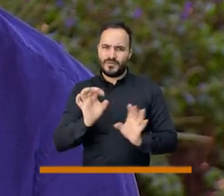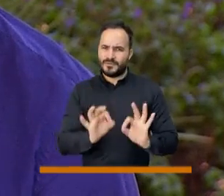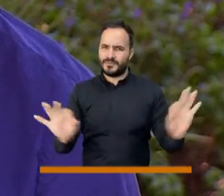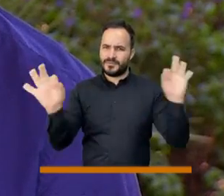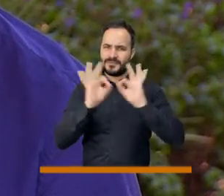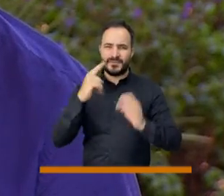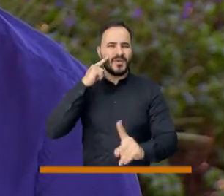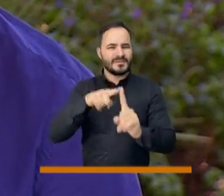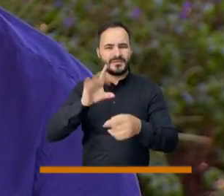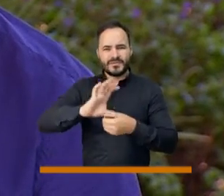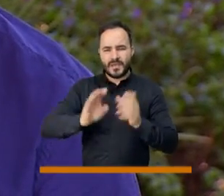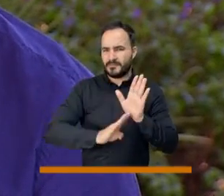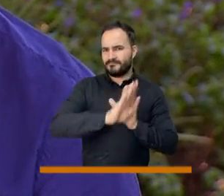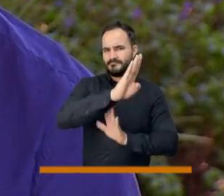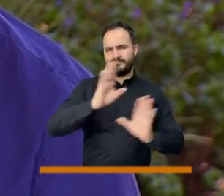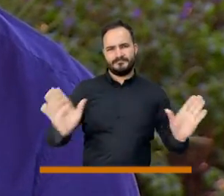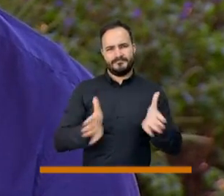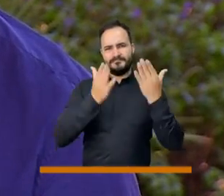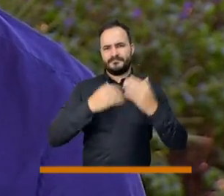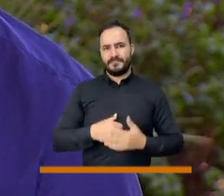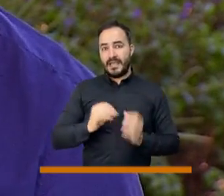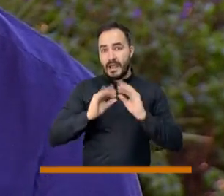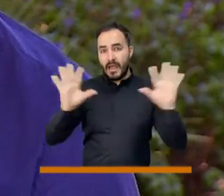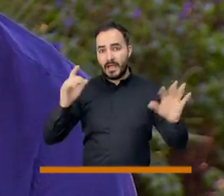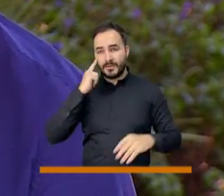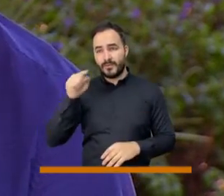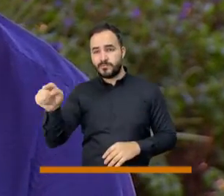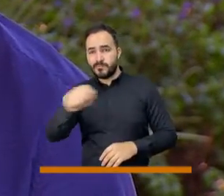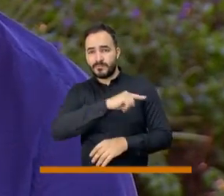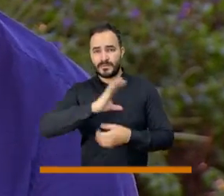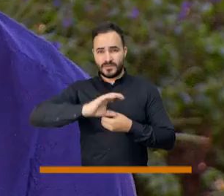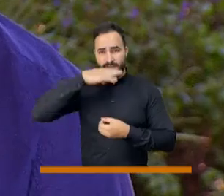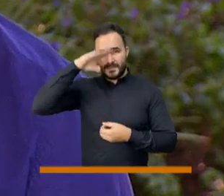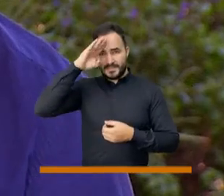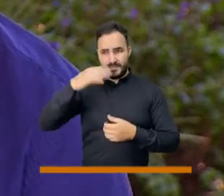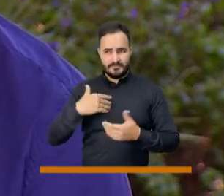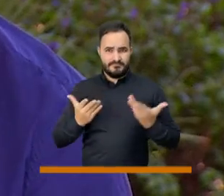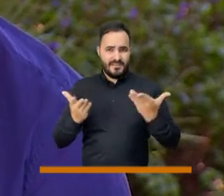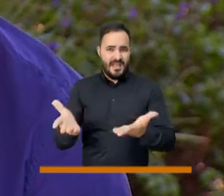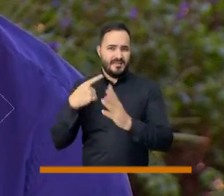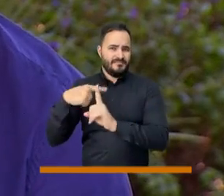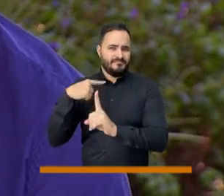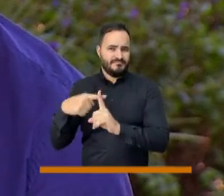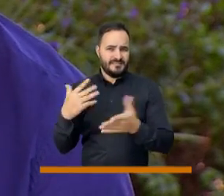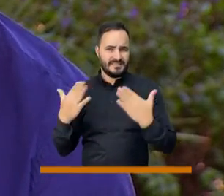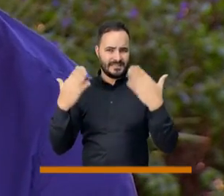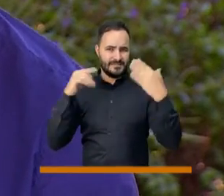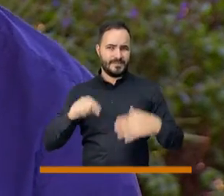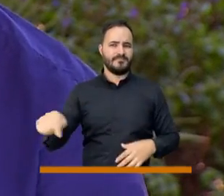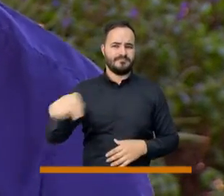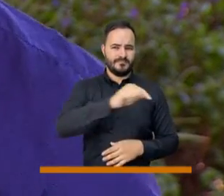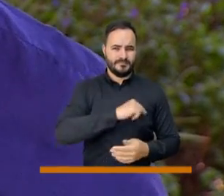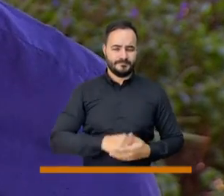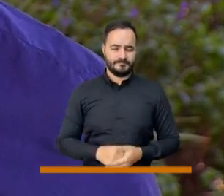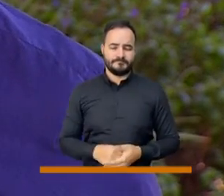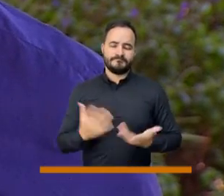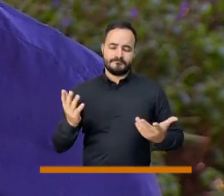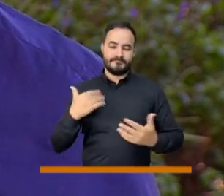ciudad y especialmente para beneficiar a los habitantes de Medellín y del área metropolitana. Por eso nosotros siempre